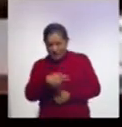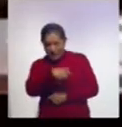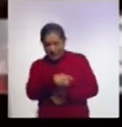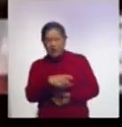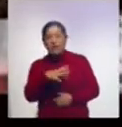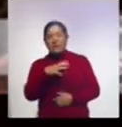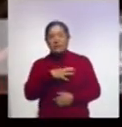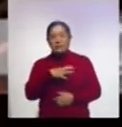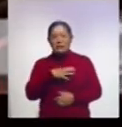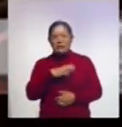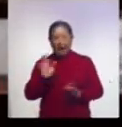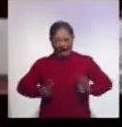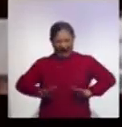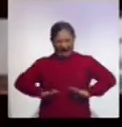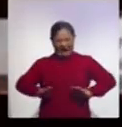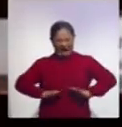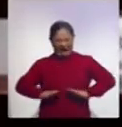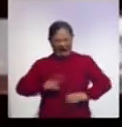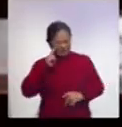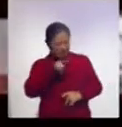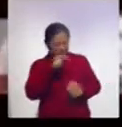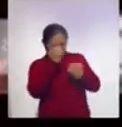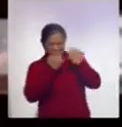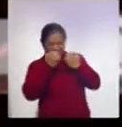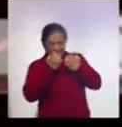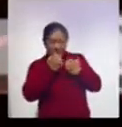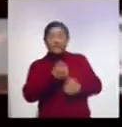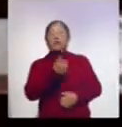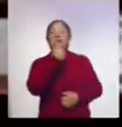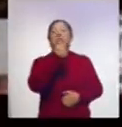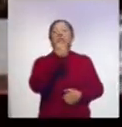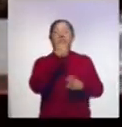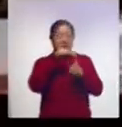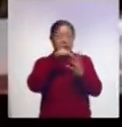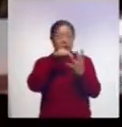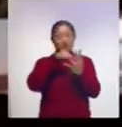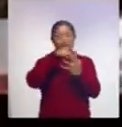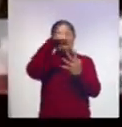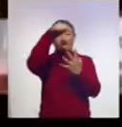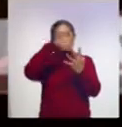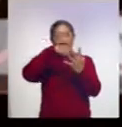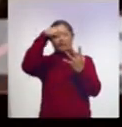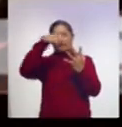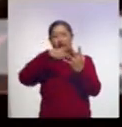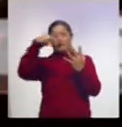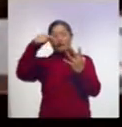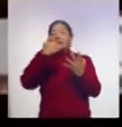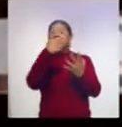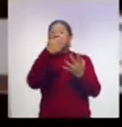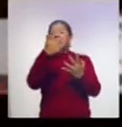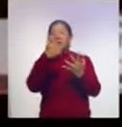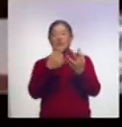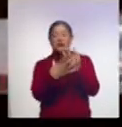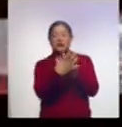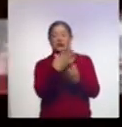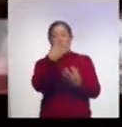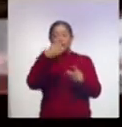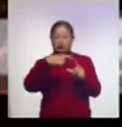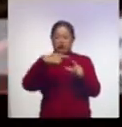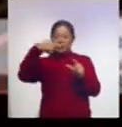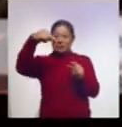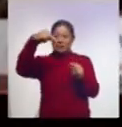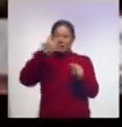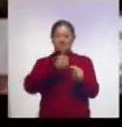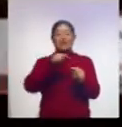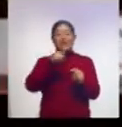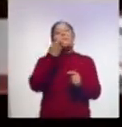caracteriza principalmente que es de 6 hileras. La espiga de la cebada lleva 6 hileras de grano, por eso es